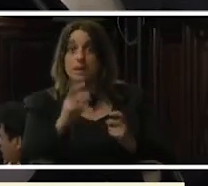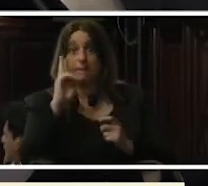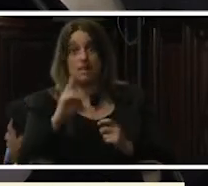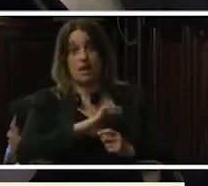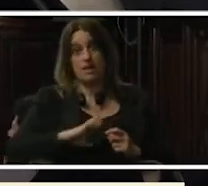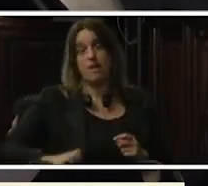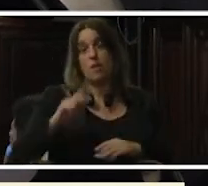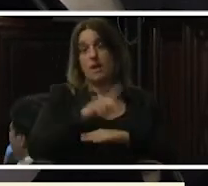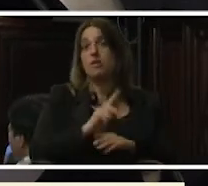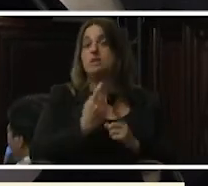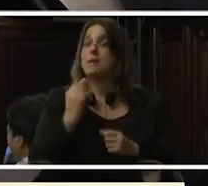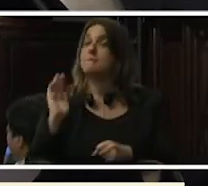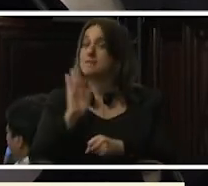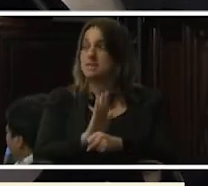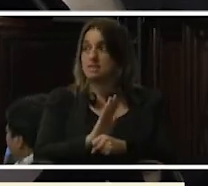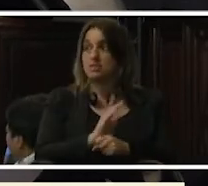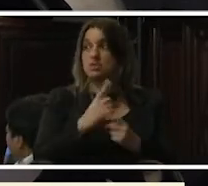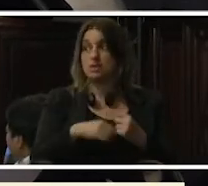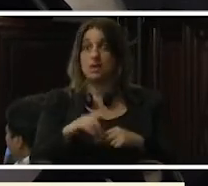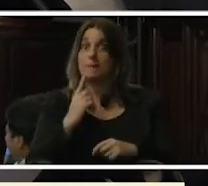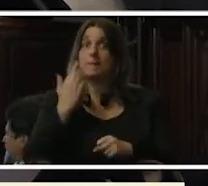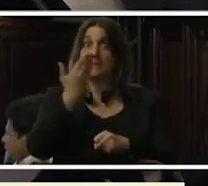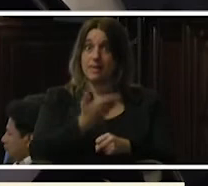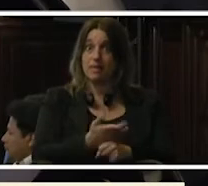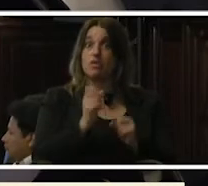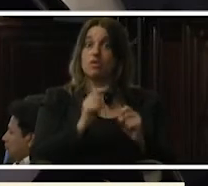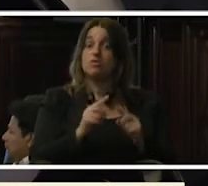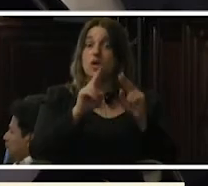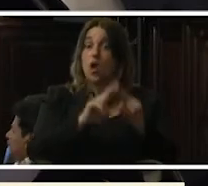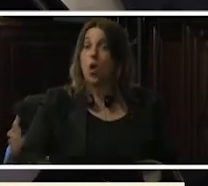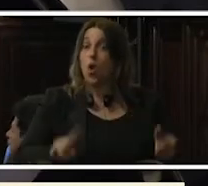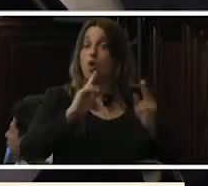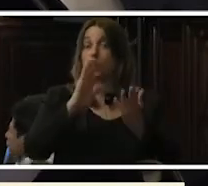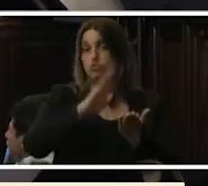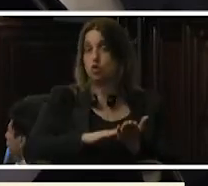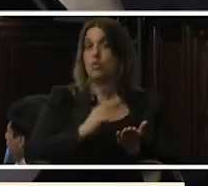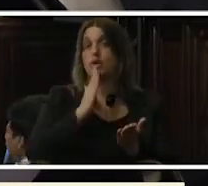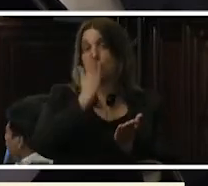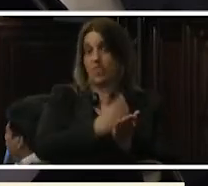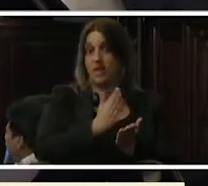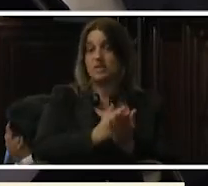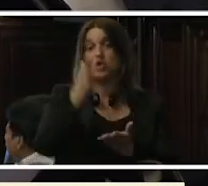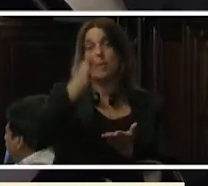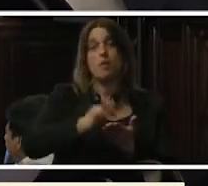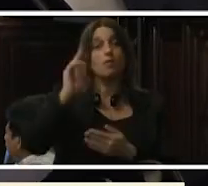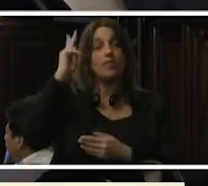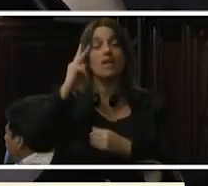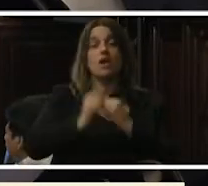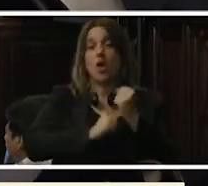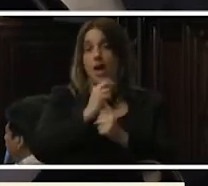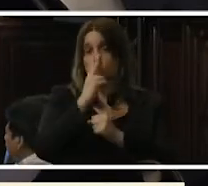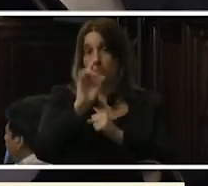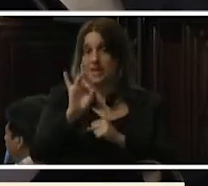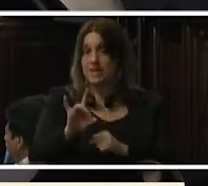presentación de una petición. La Relatora Especial de la ONU sobre los derechos de los pueblos indígenas emitió en el año 2015 un